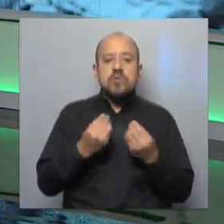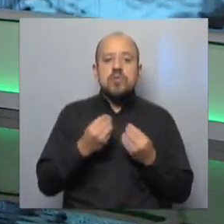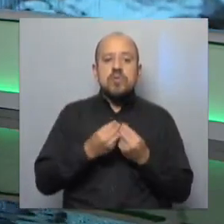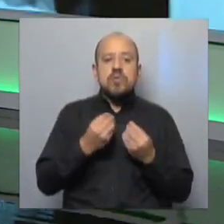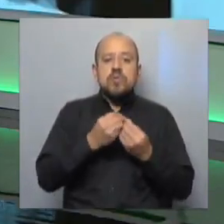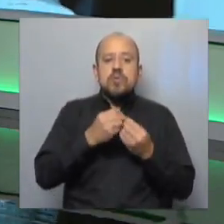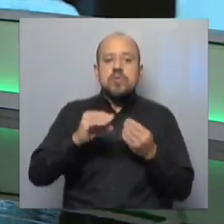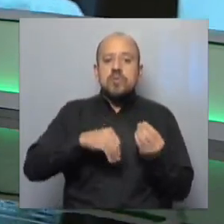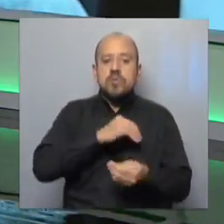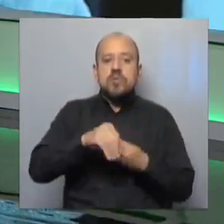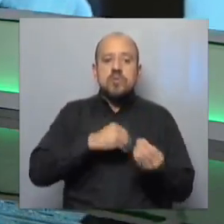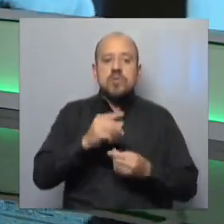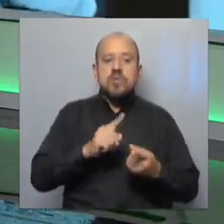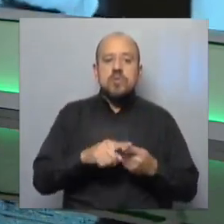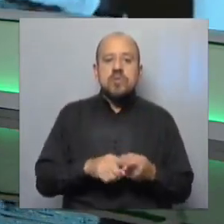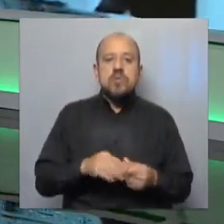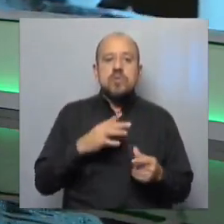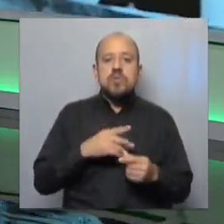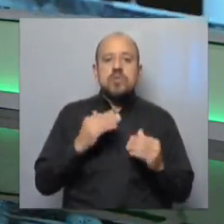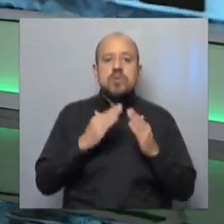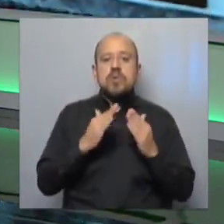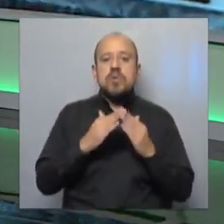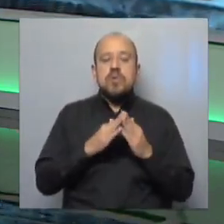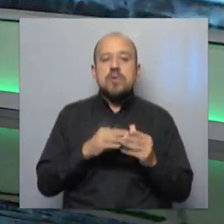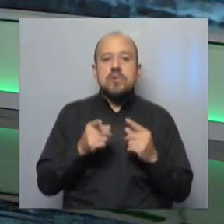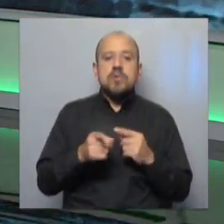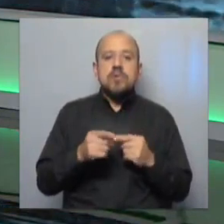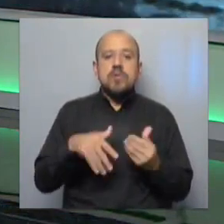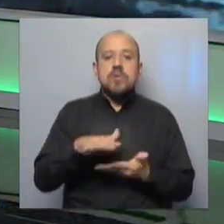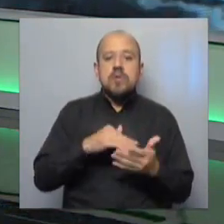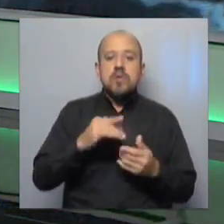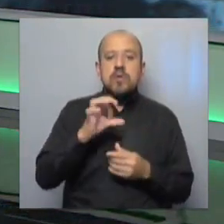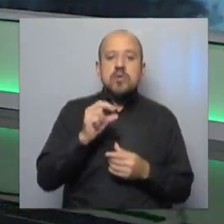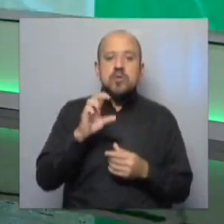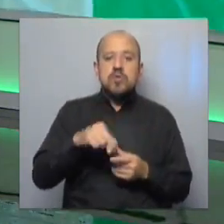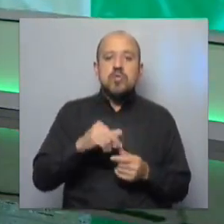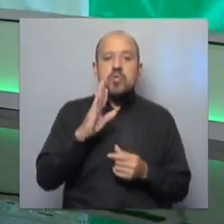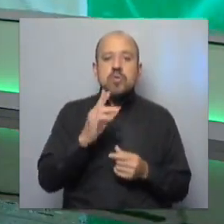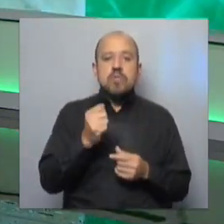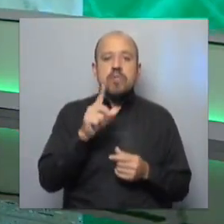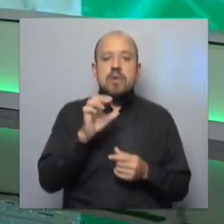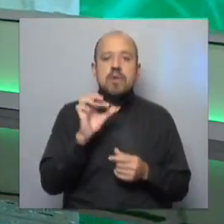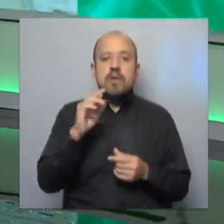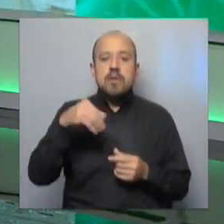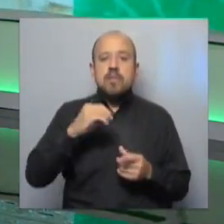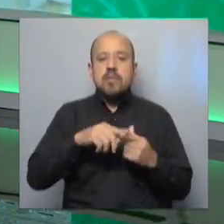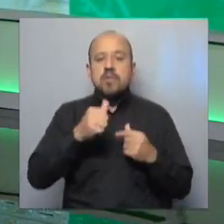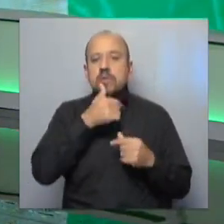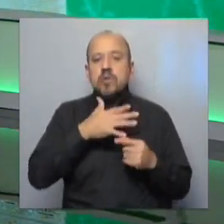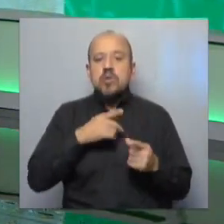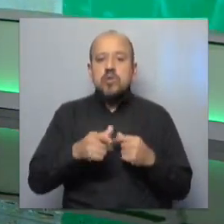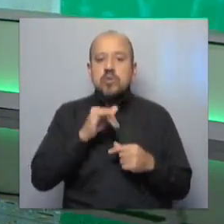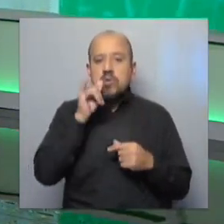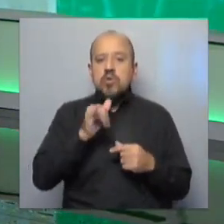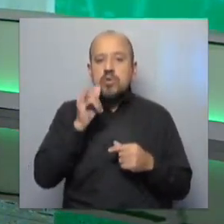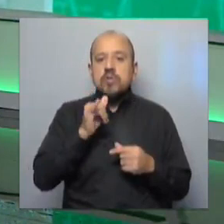familias en los conventillos y las casas de inquilinato del barrio sur y palermo en la década del 70 historias fuertes contadas